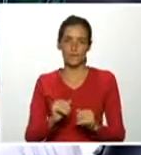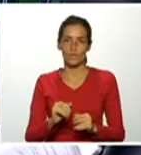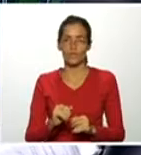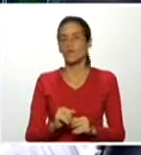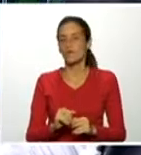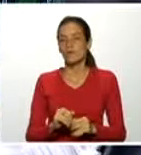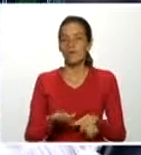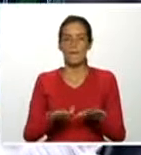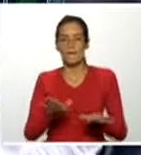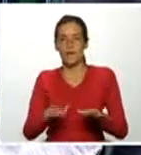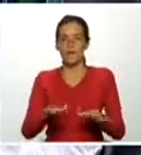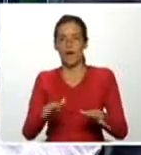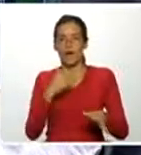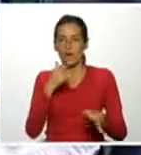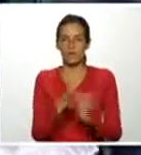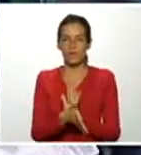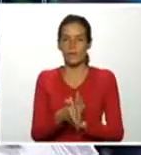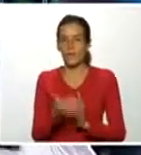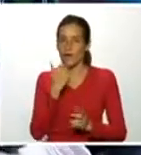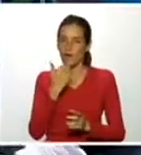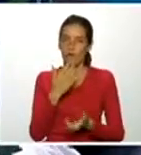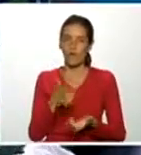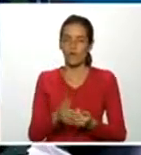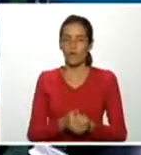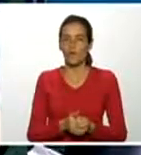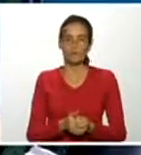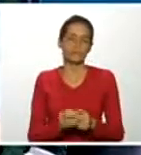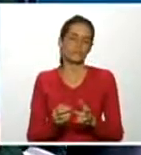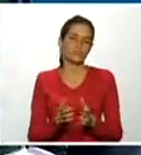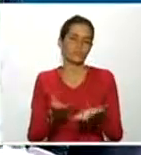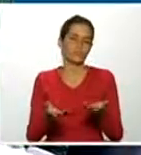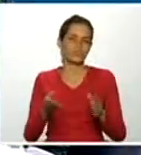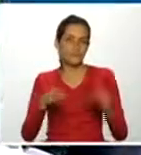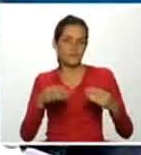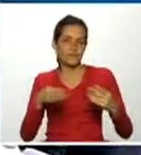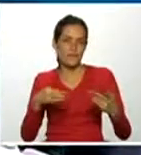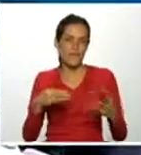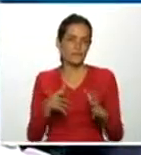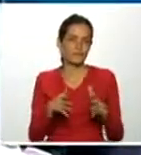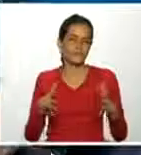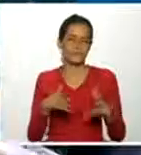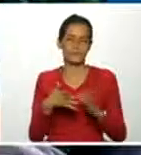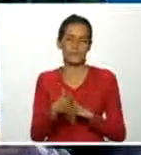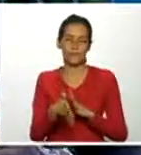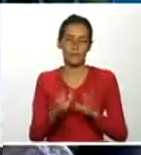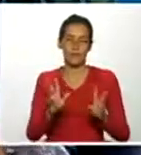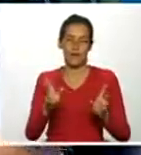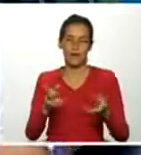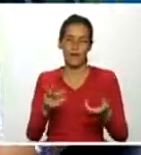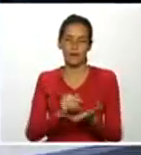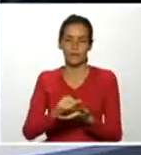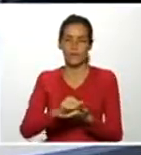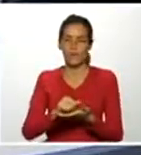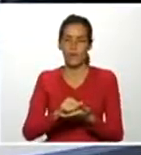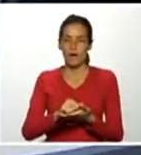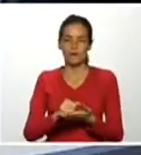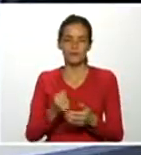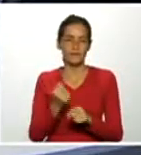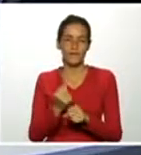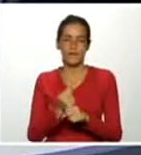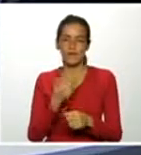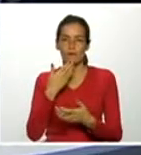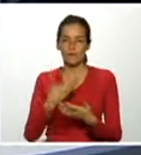tiene una flexibilidad, una versatilidad enorme de aplicación. De hecho, es sobre GNU Linux que están operando